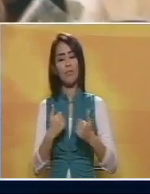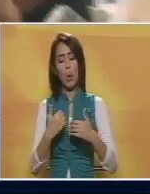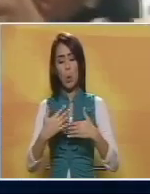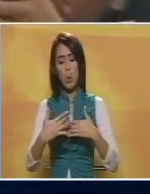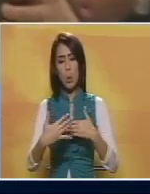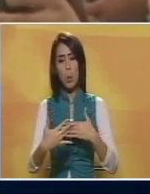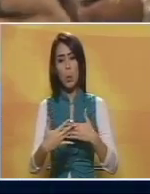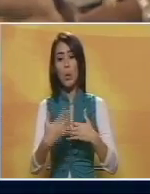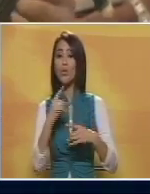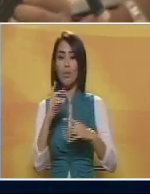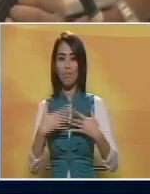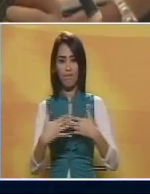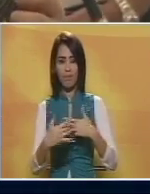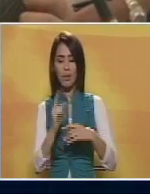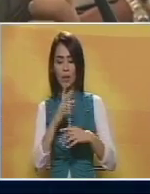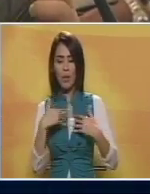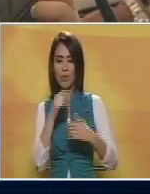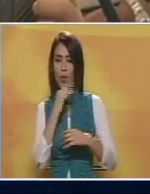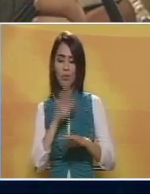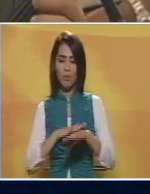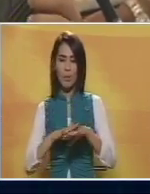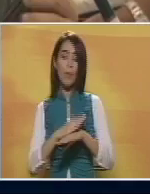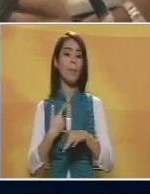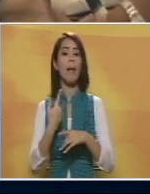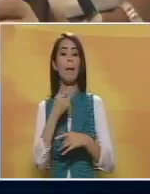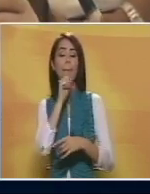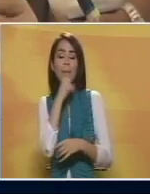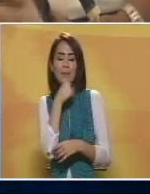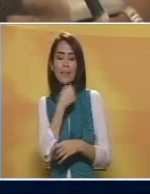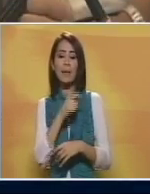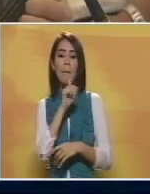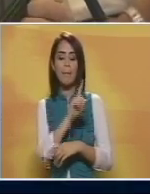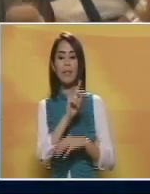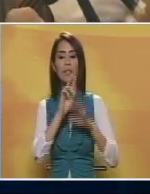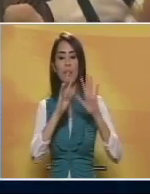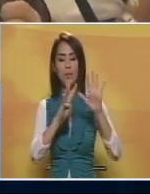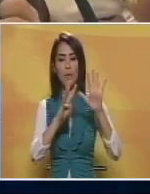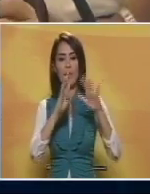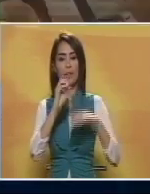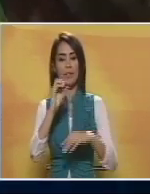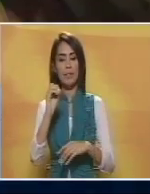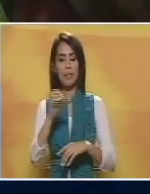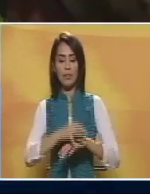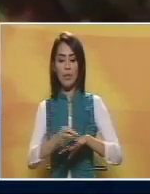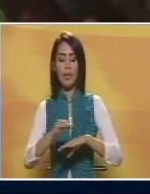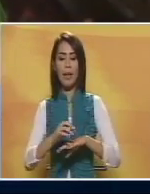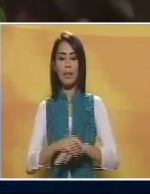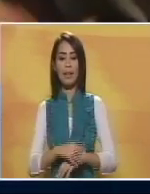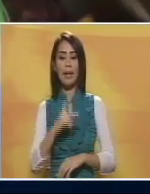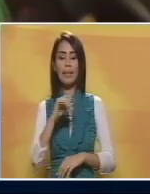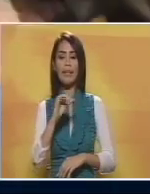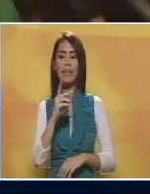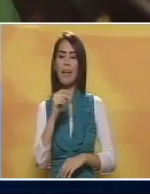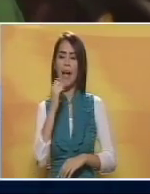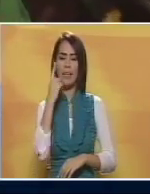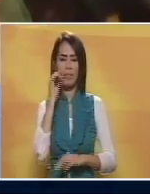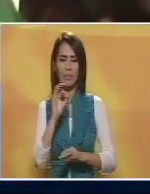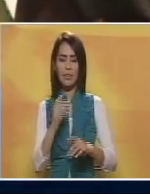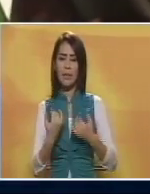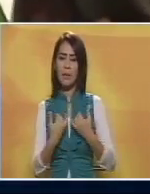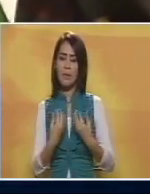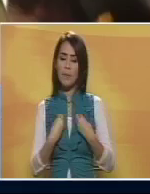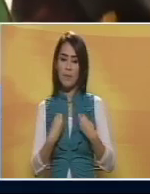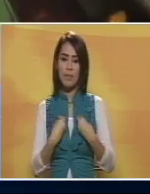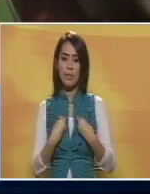edad. Tajima, quien nació en 1900 en la isla de Kikai, donde residía actualmente,